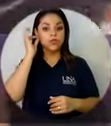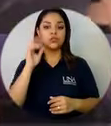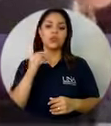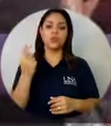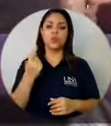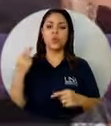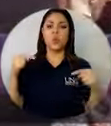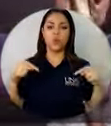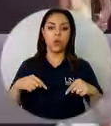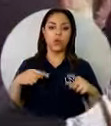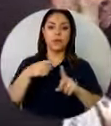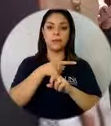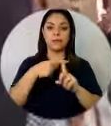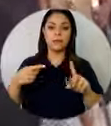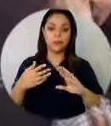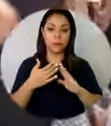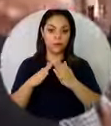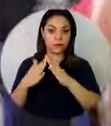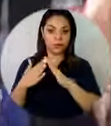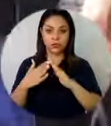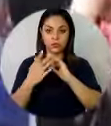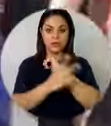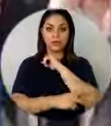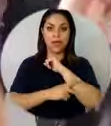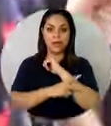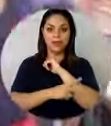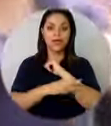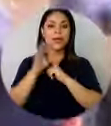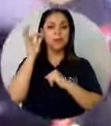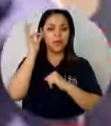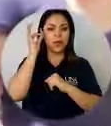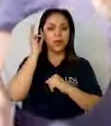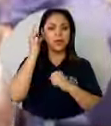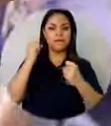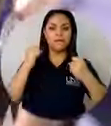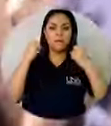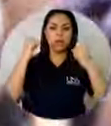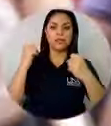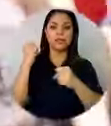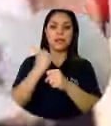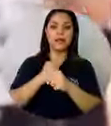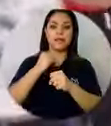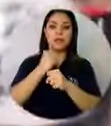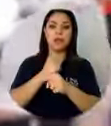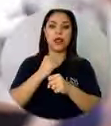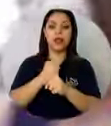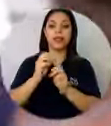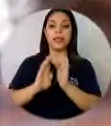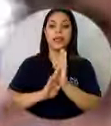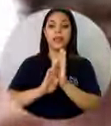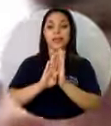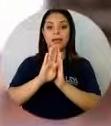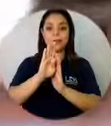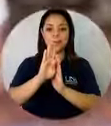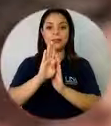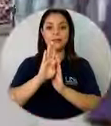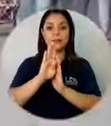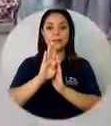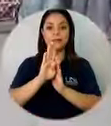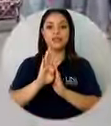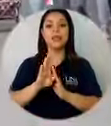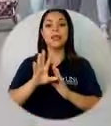son solo hoy la mitad de la población del país, sino también son la fuerza laboral que crece con mayor